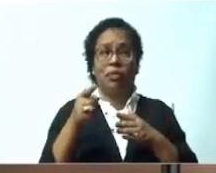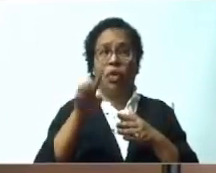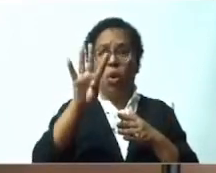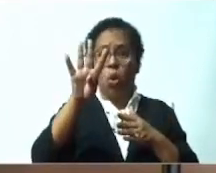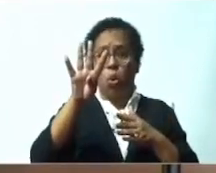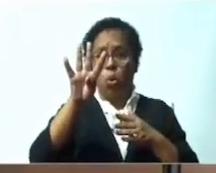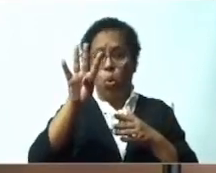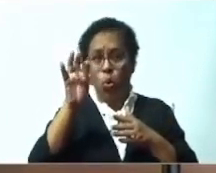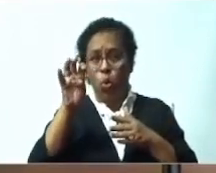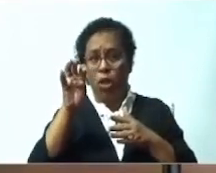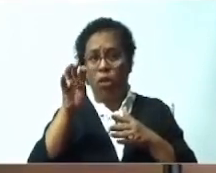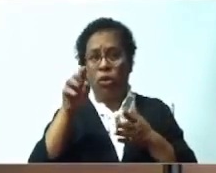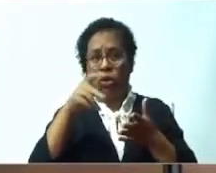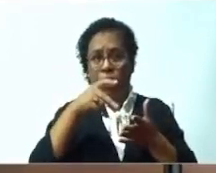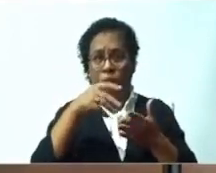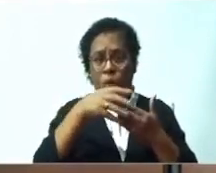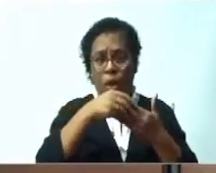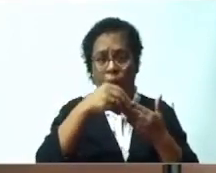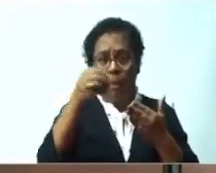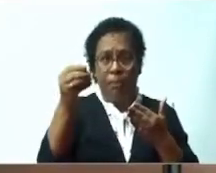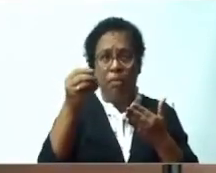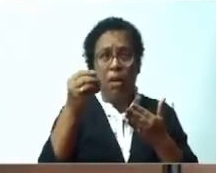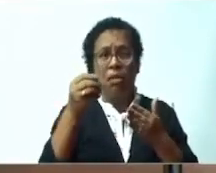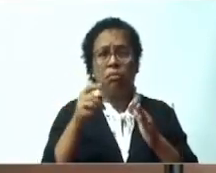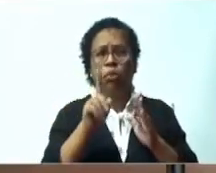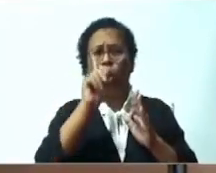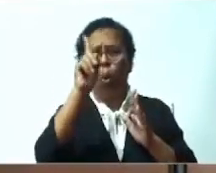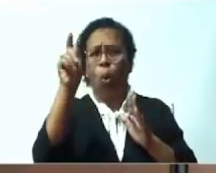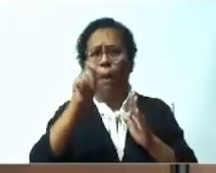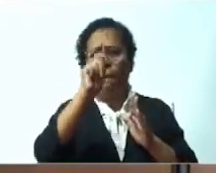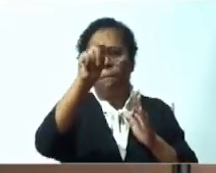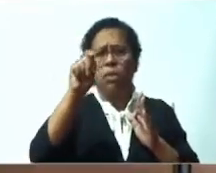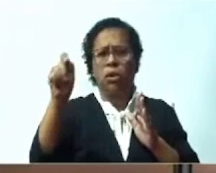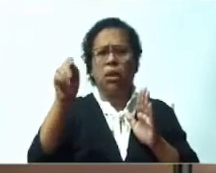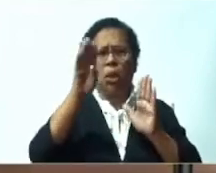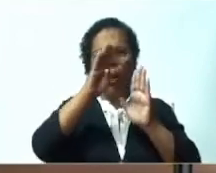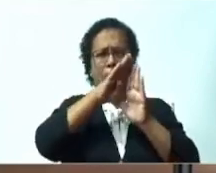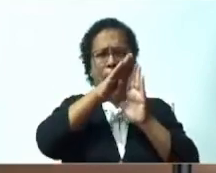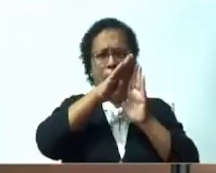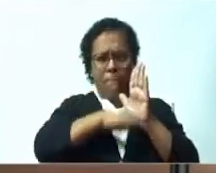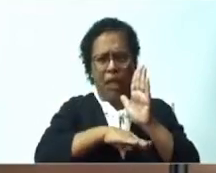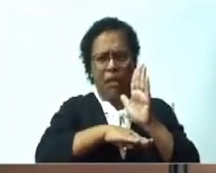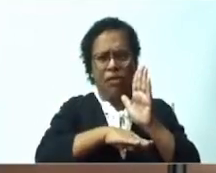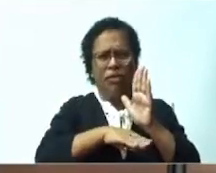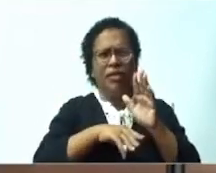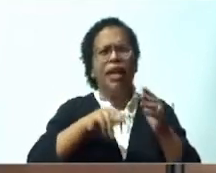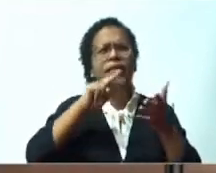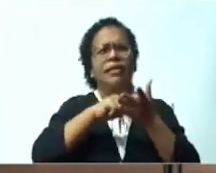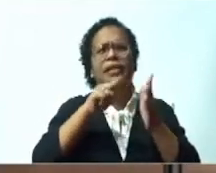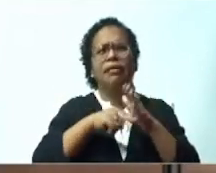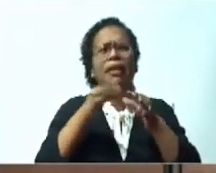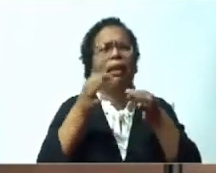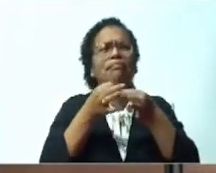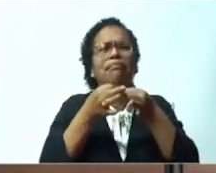del 1% que se va a incrementar. Insignificante. Y para ser más correcto, es